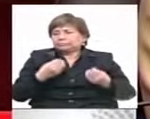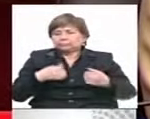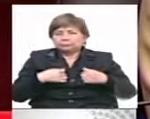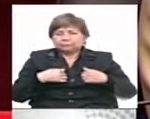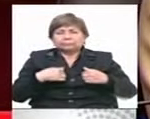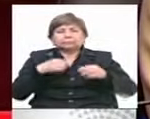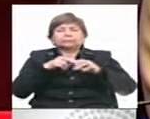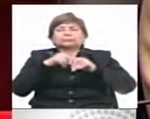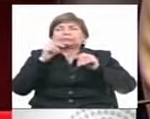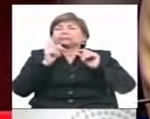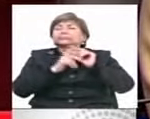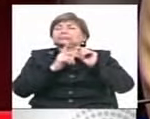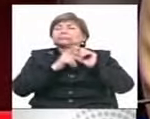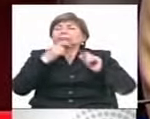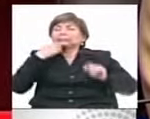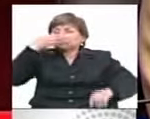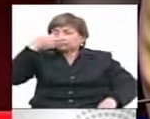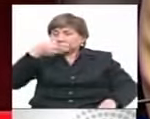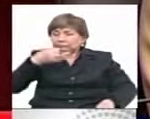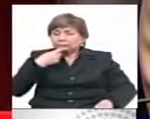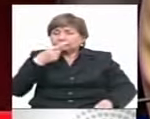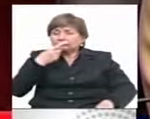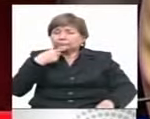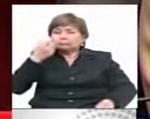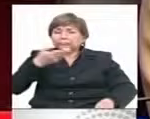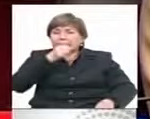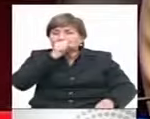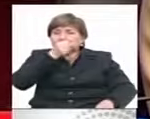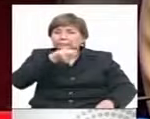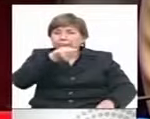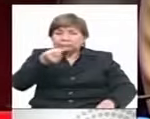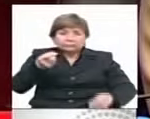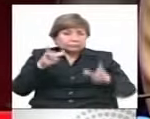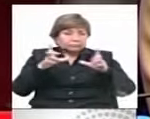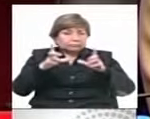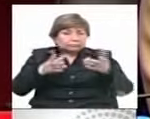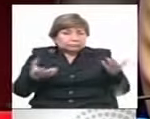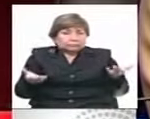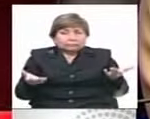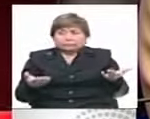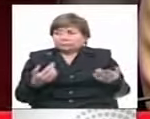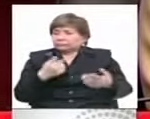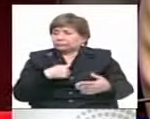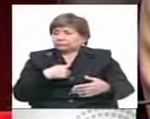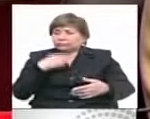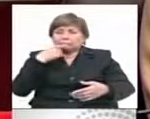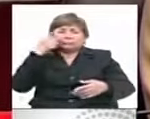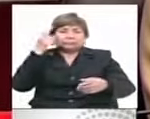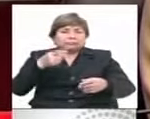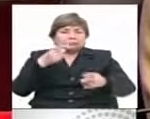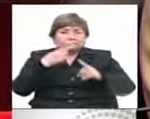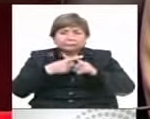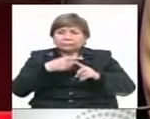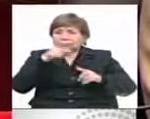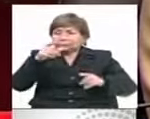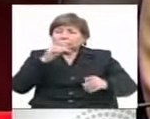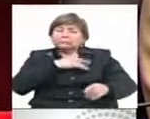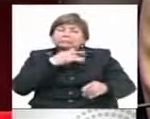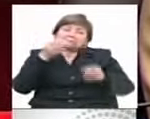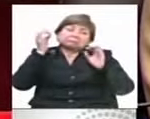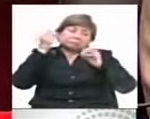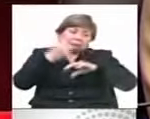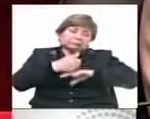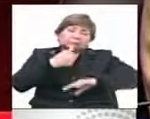retirar la palabra si es algo que sale en los medios de comunicación? Yo no lo estoy afirmando, ya ellos que se sienten aludidos